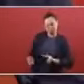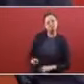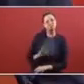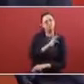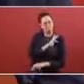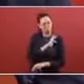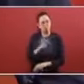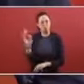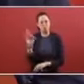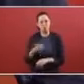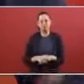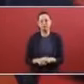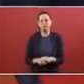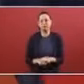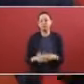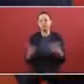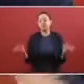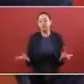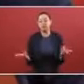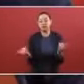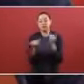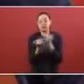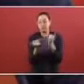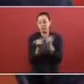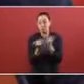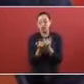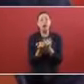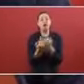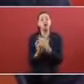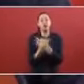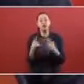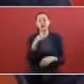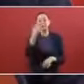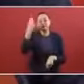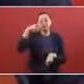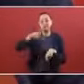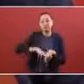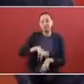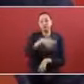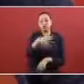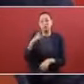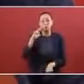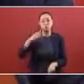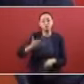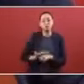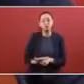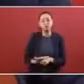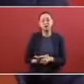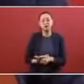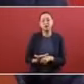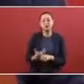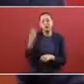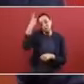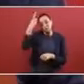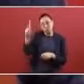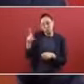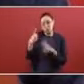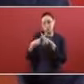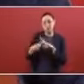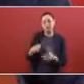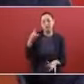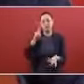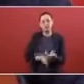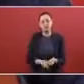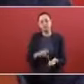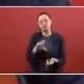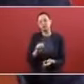Entonces, los datos también está aquí, lo anuncio el director general de responsabilidades y evolución patrimonial de nuestra Secretaría de la